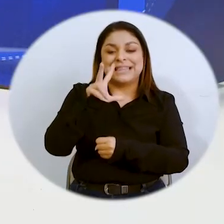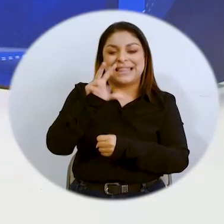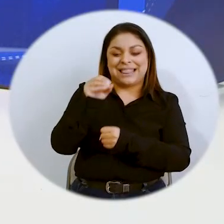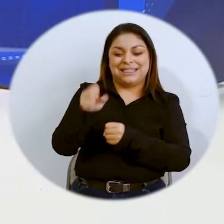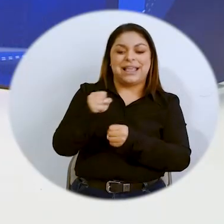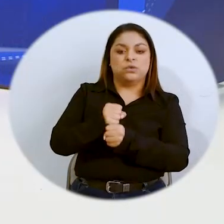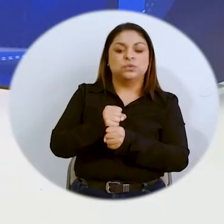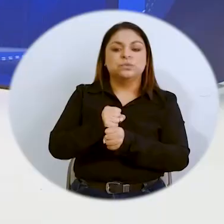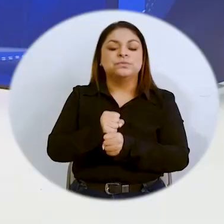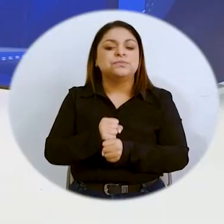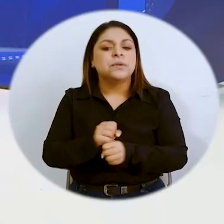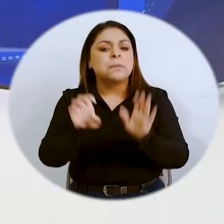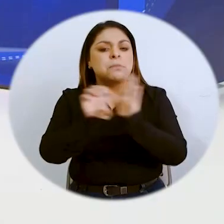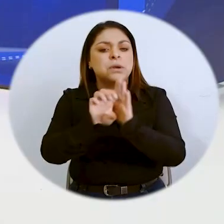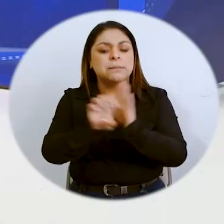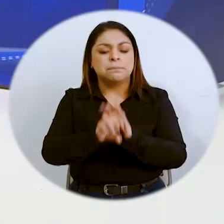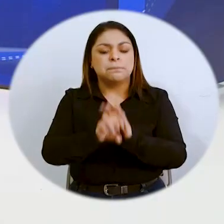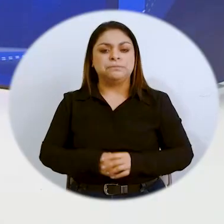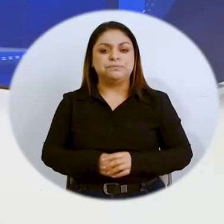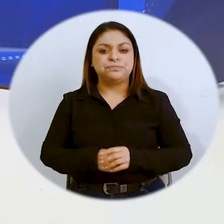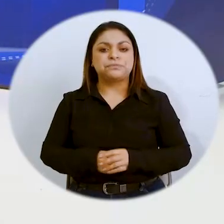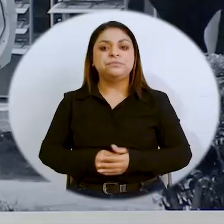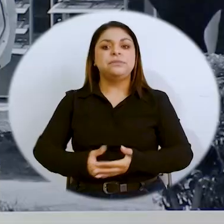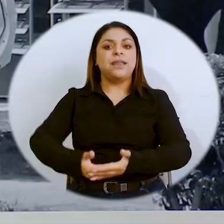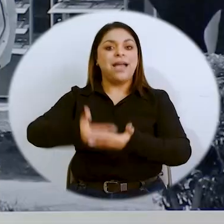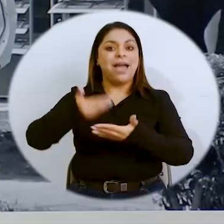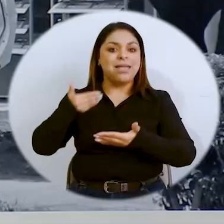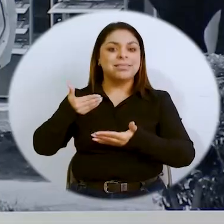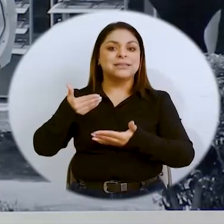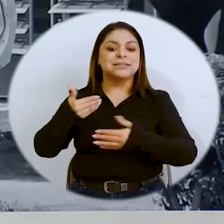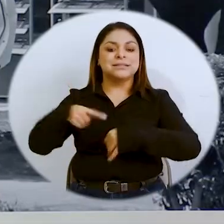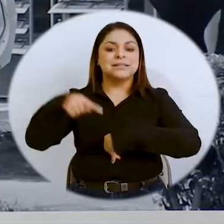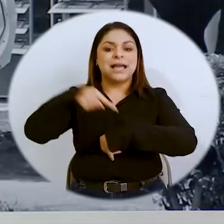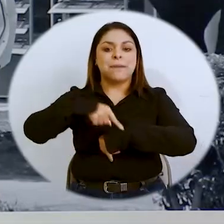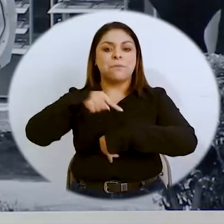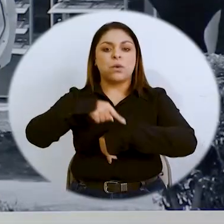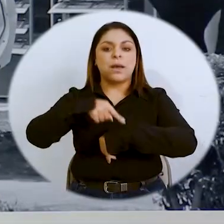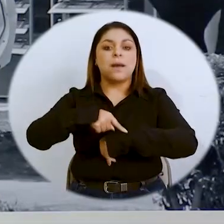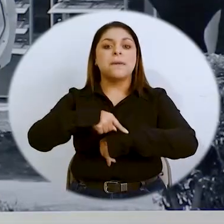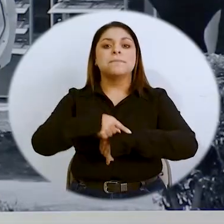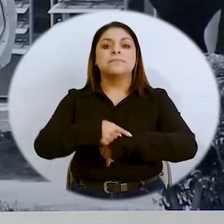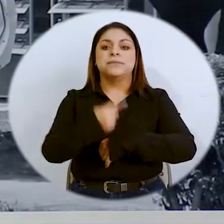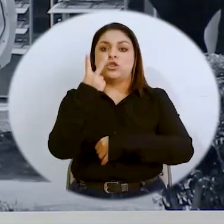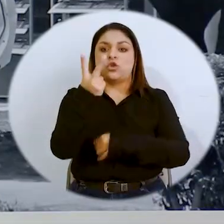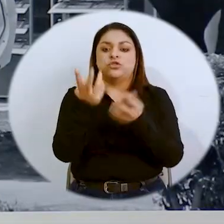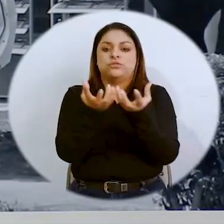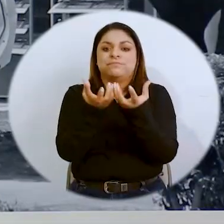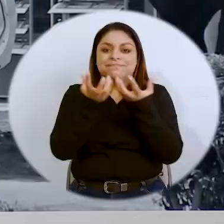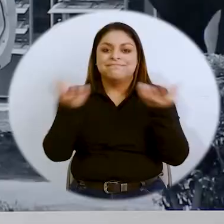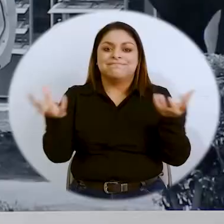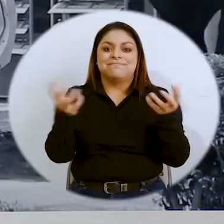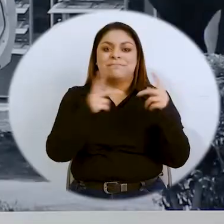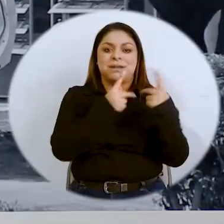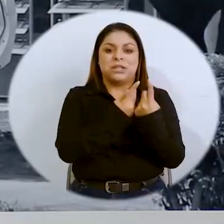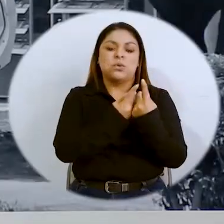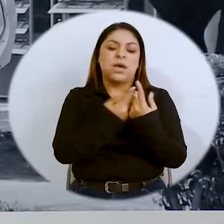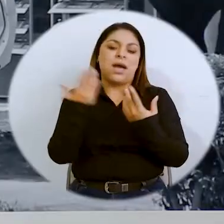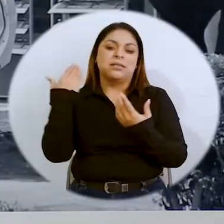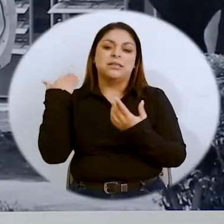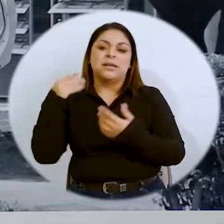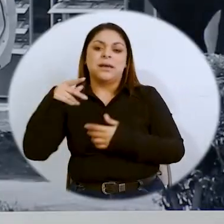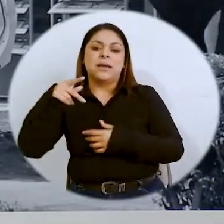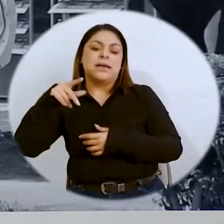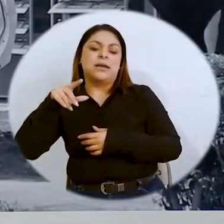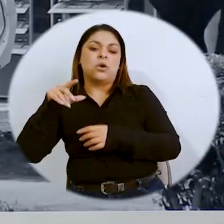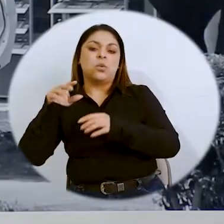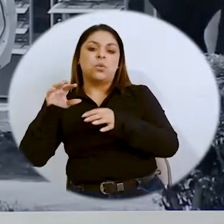Entonces veíamos que, por ejemplo, antes de la época multipartidista, o sea, cuando habían dos partidos,